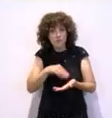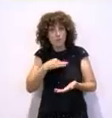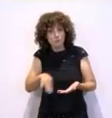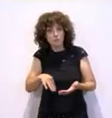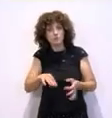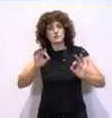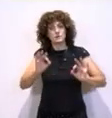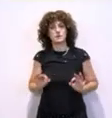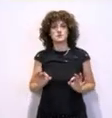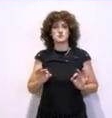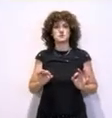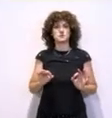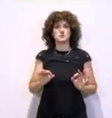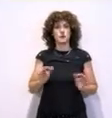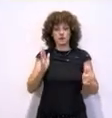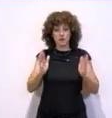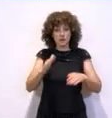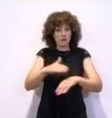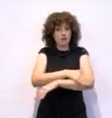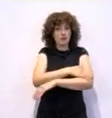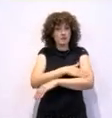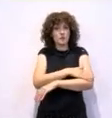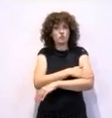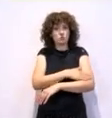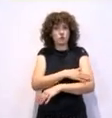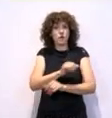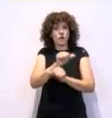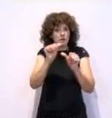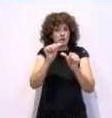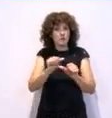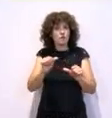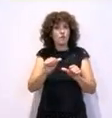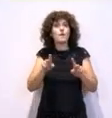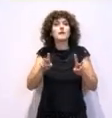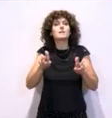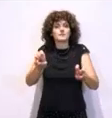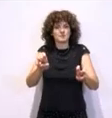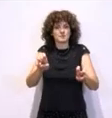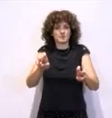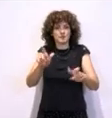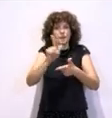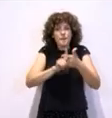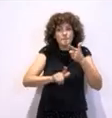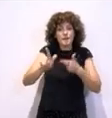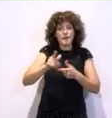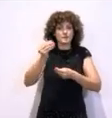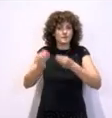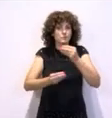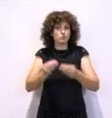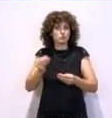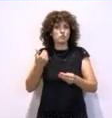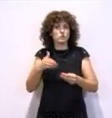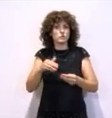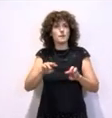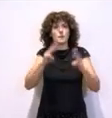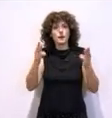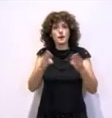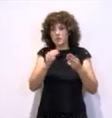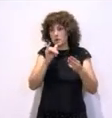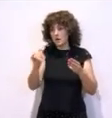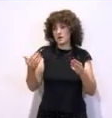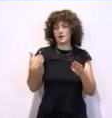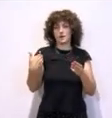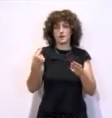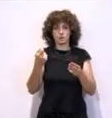hecho, en esta legislatura, y de forma totalmente inédita, hemos realizado viajes, como el que ustedes han realizado desde el Parlamento de La Rioja